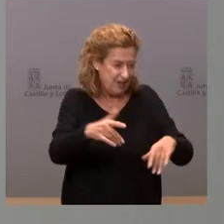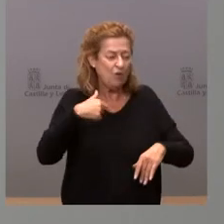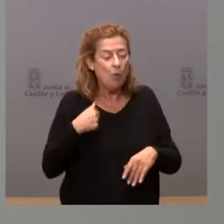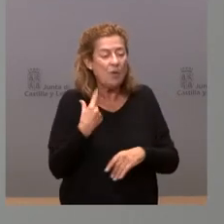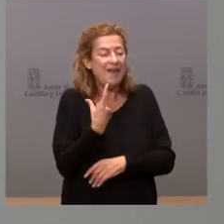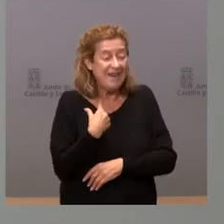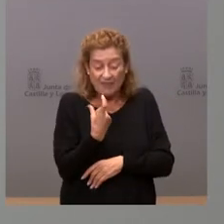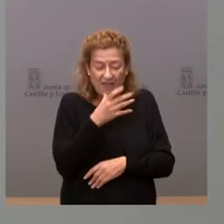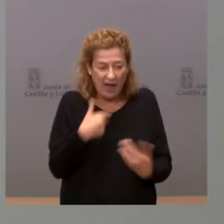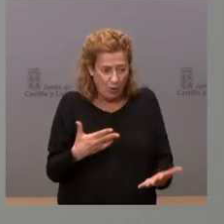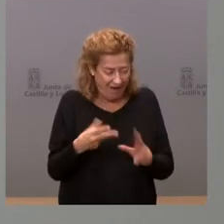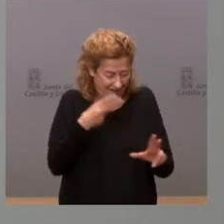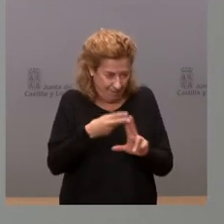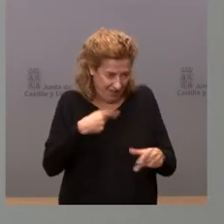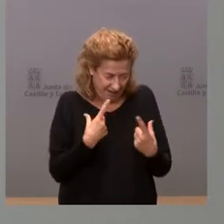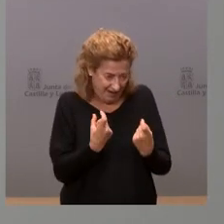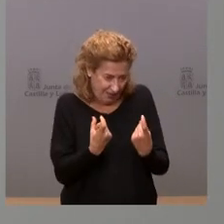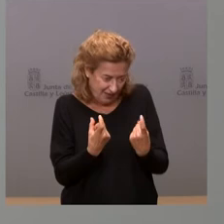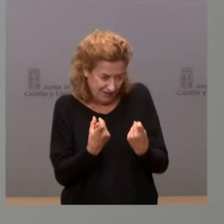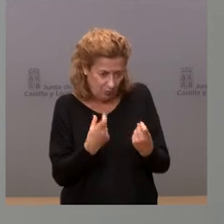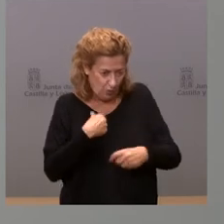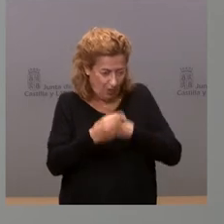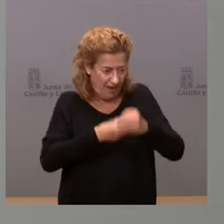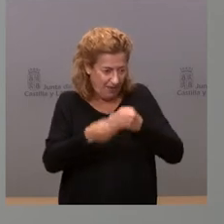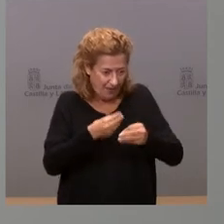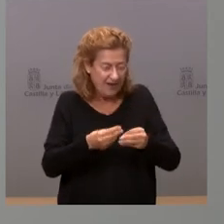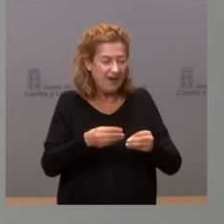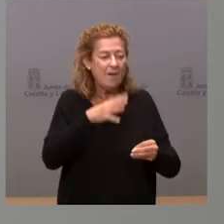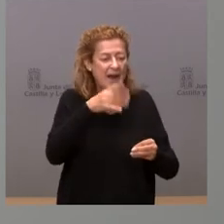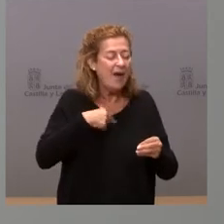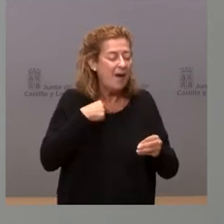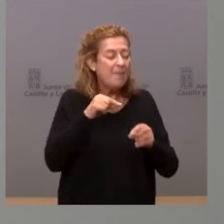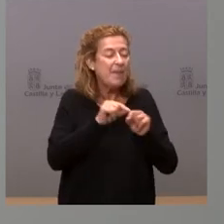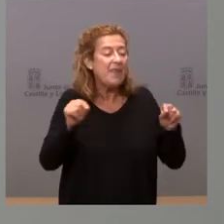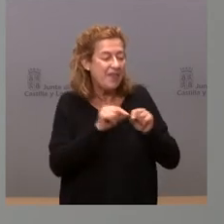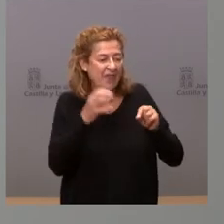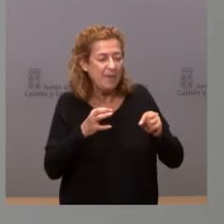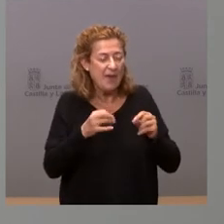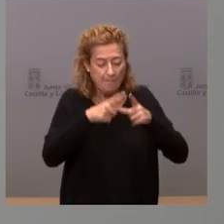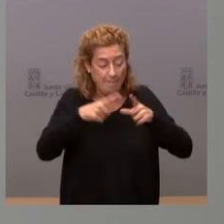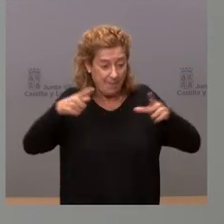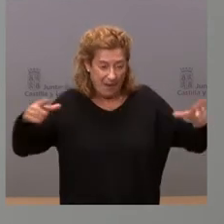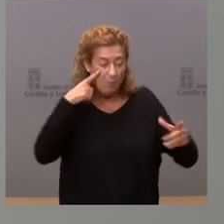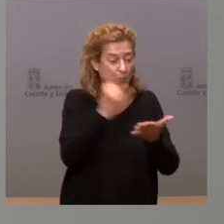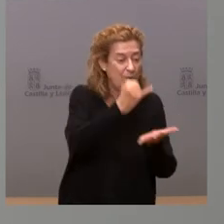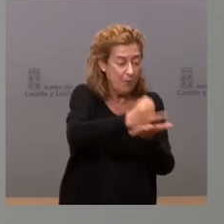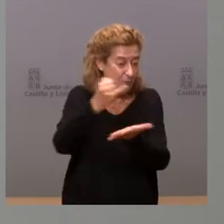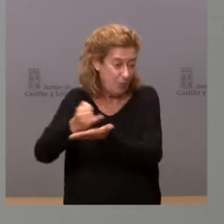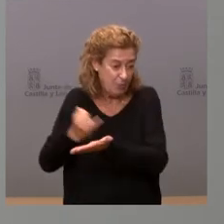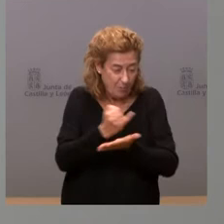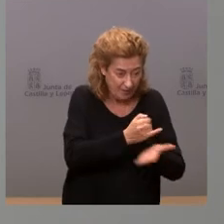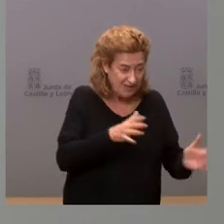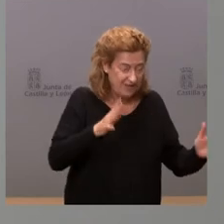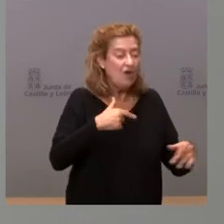rápida como le digo debido a nuestras nuestras medidas que debemos tomar querré comentar el número de pruebas que aunque estamos en la media nacional como lo he dicho